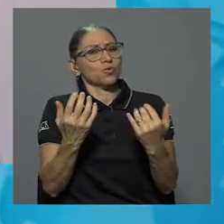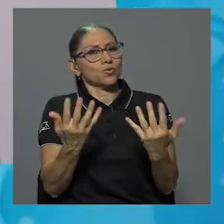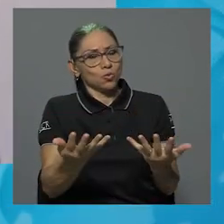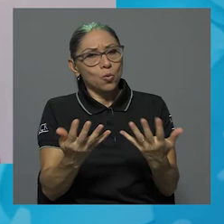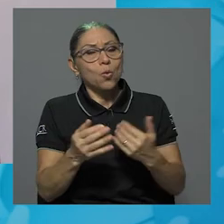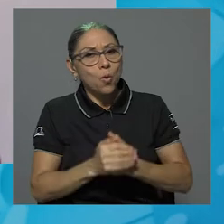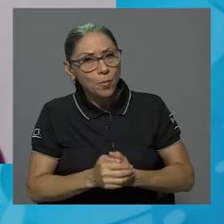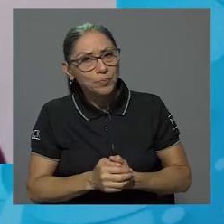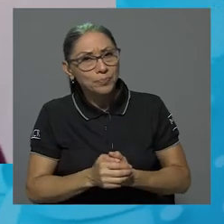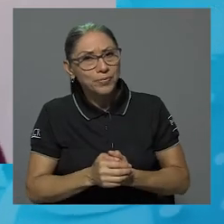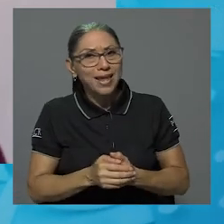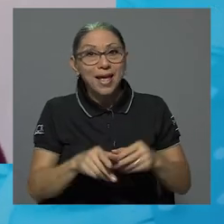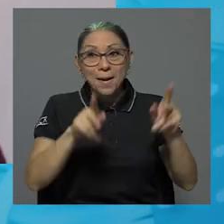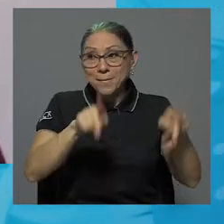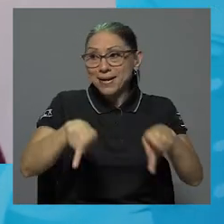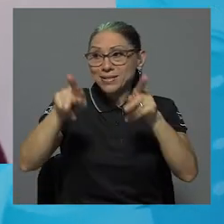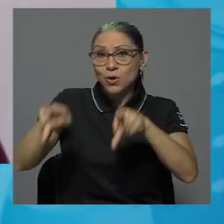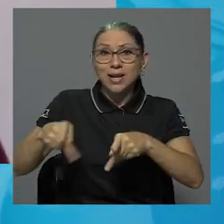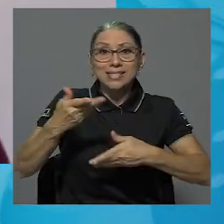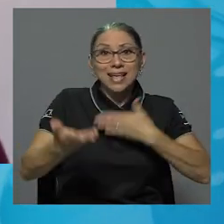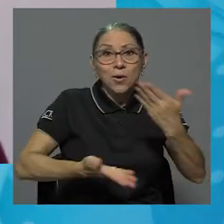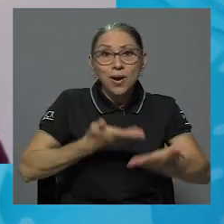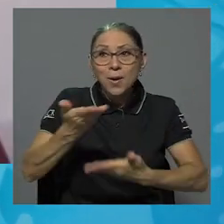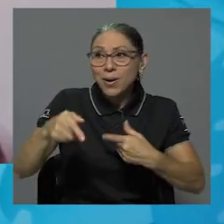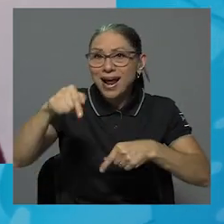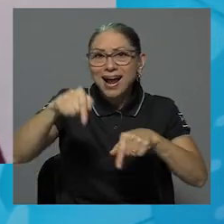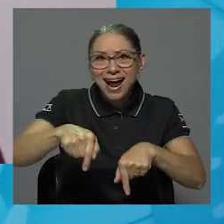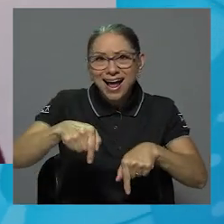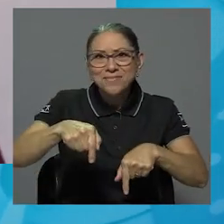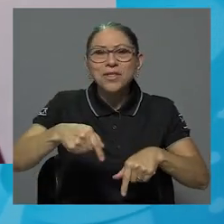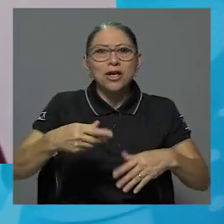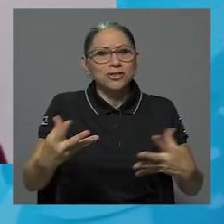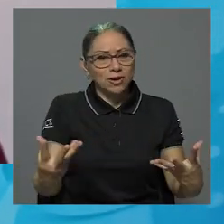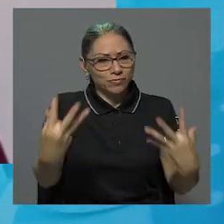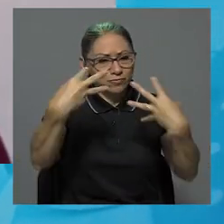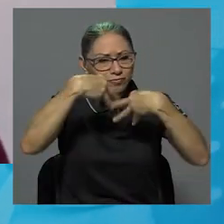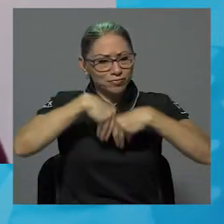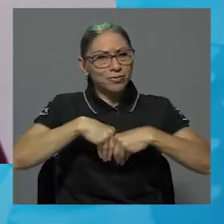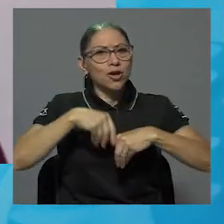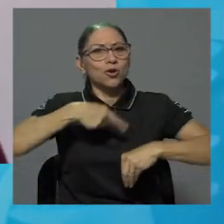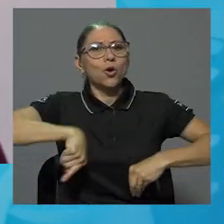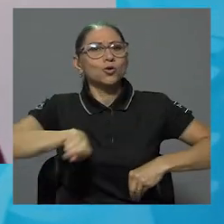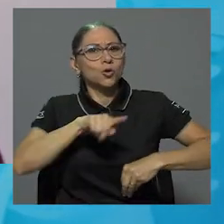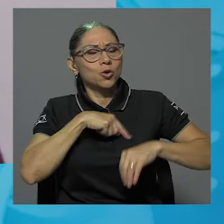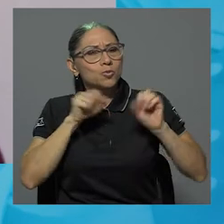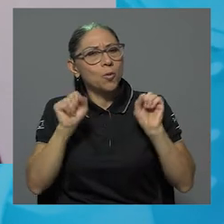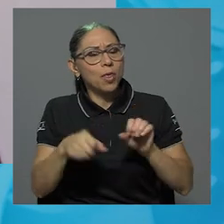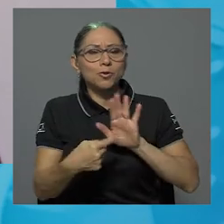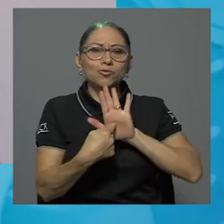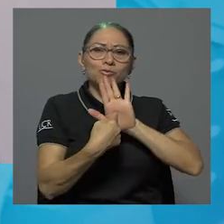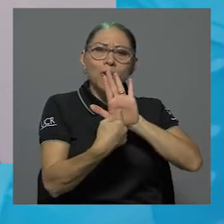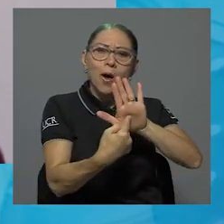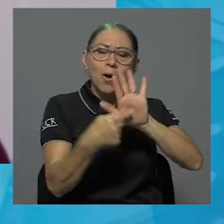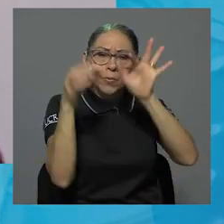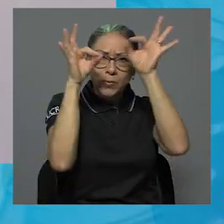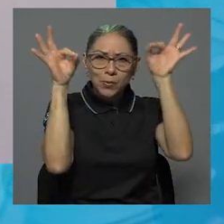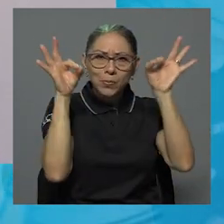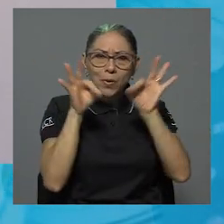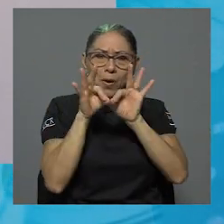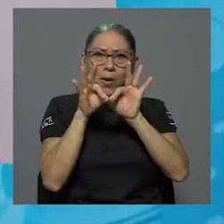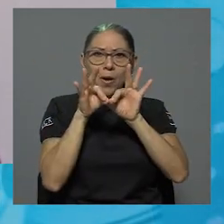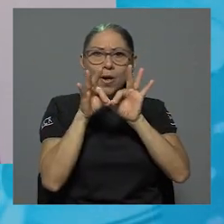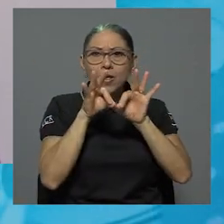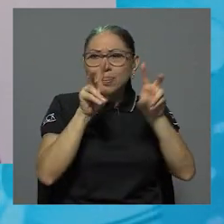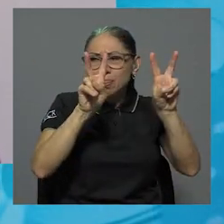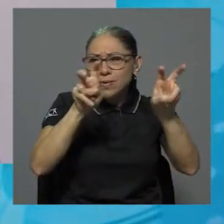de las personas que colaboran para poder entonces nosotros ir creciendo en visibilidad y divulgación de los contenidos